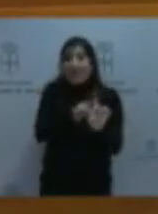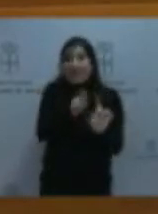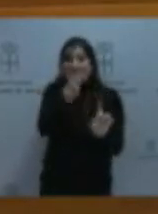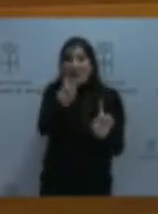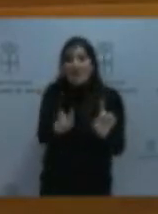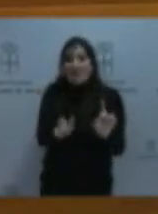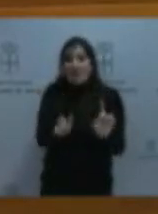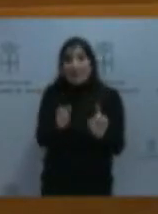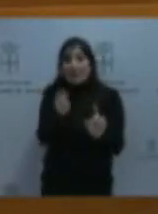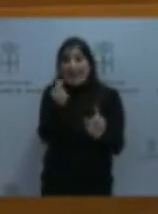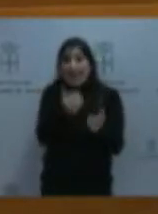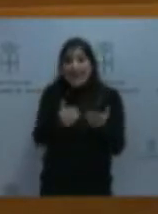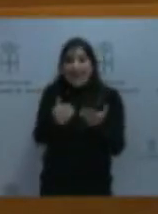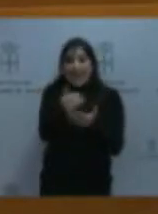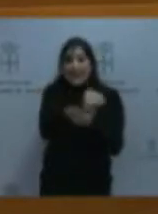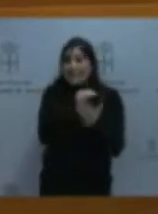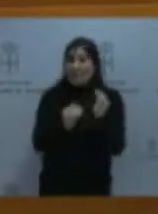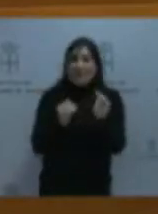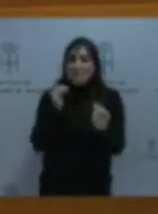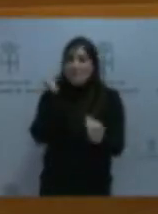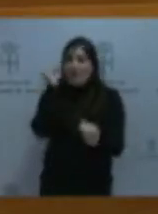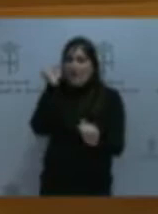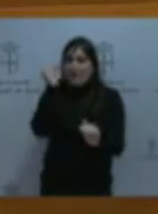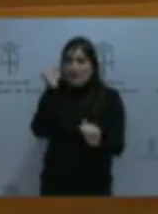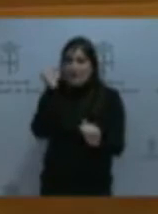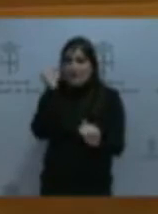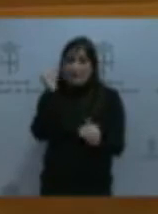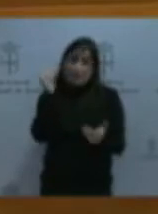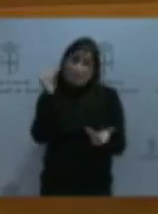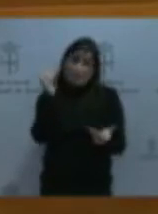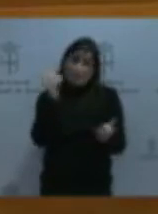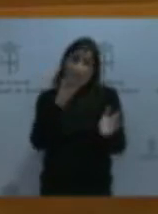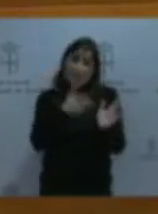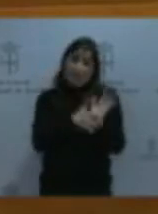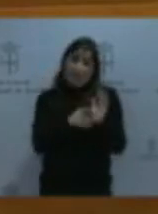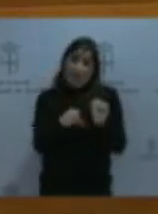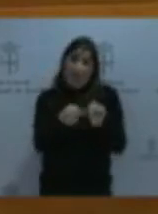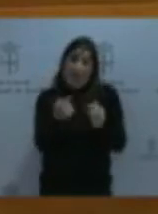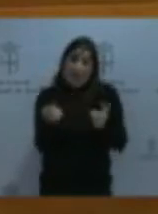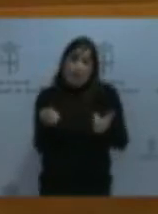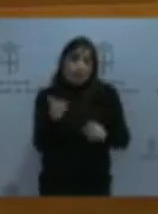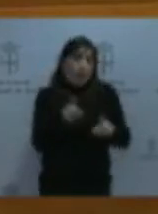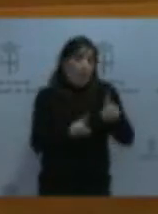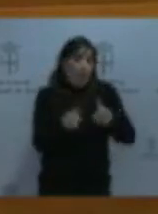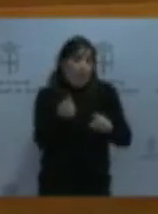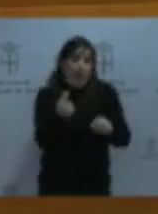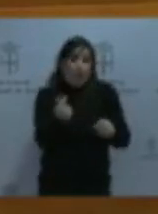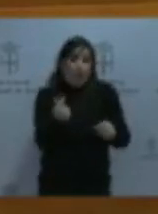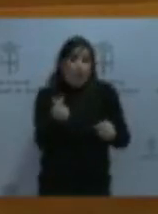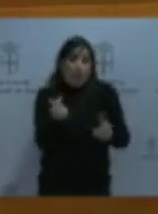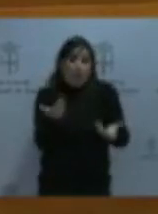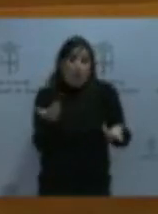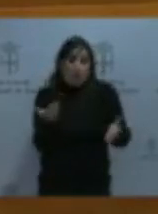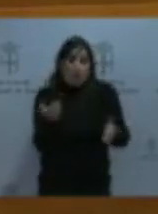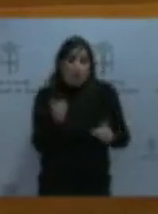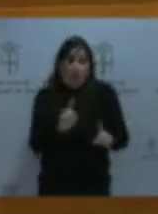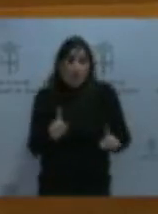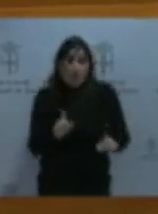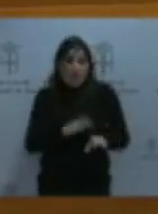quienes no tienen. No es un problema económico el que les hace decidir ser padres o ser madres.